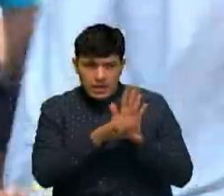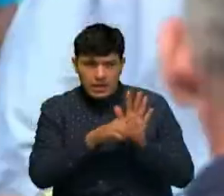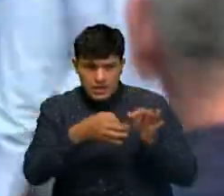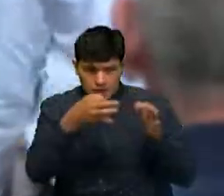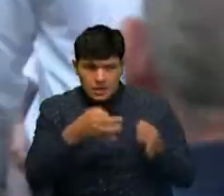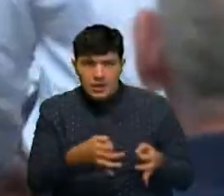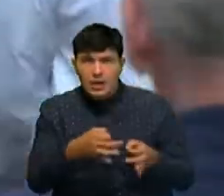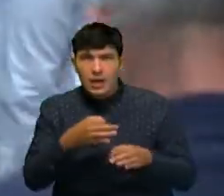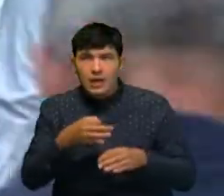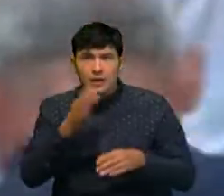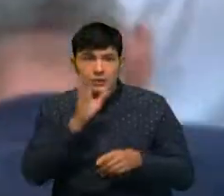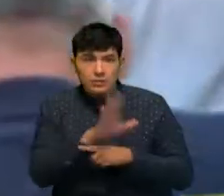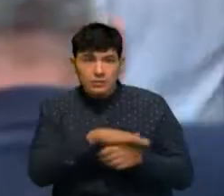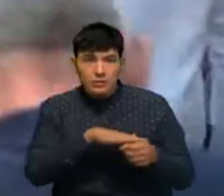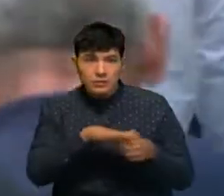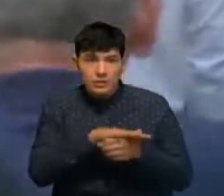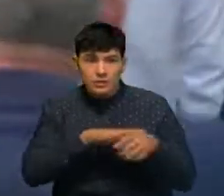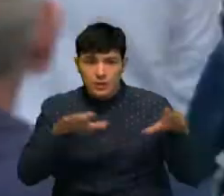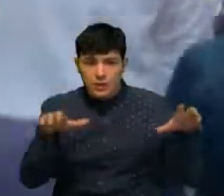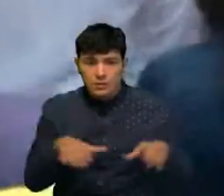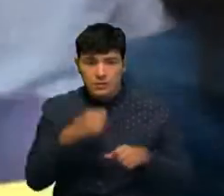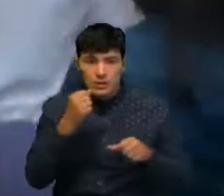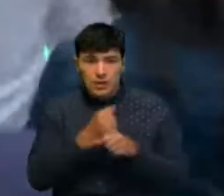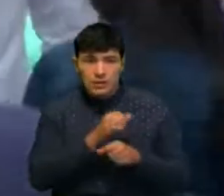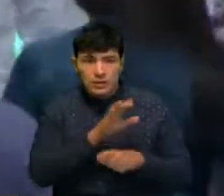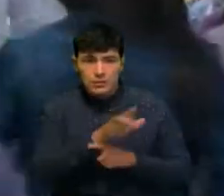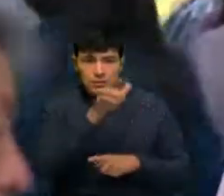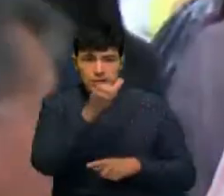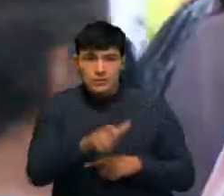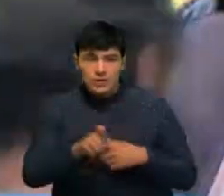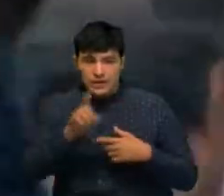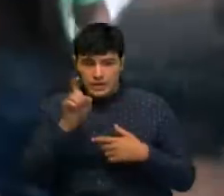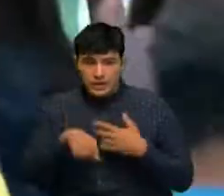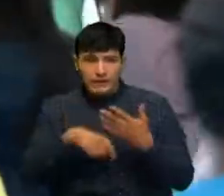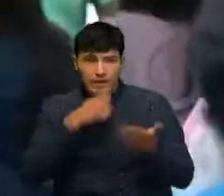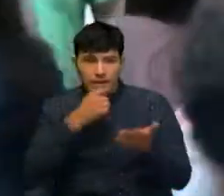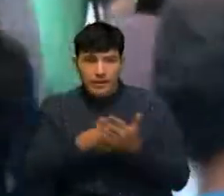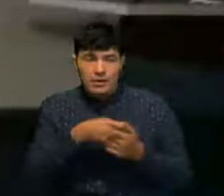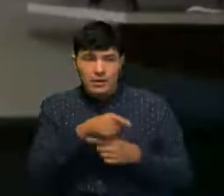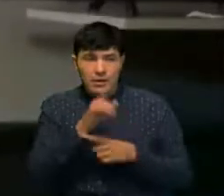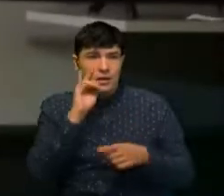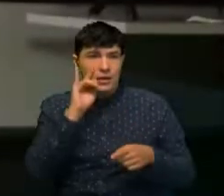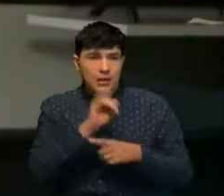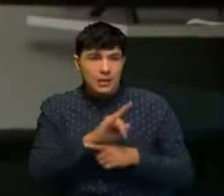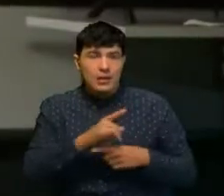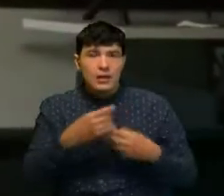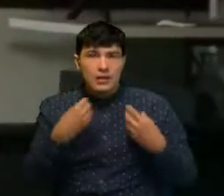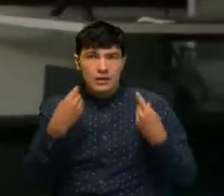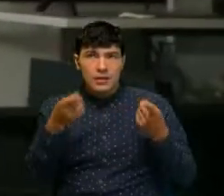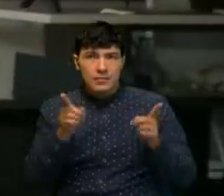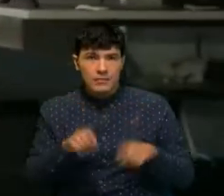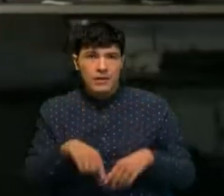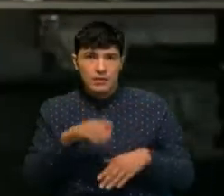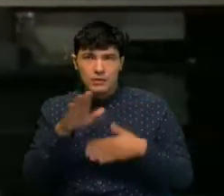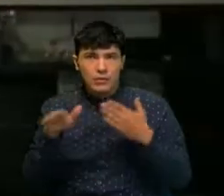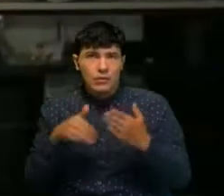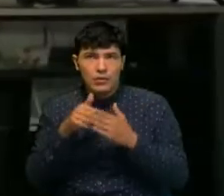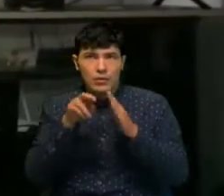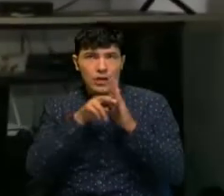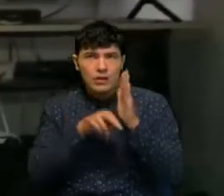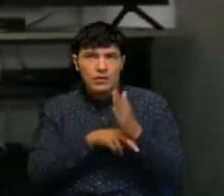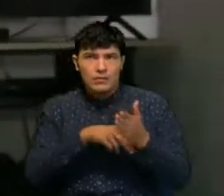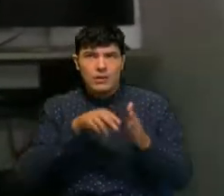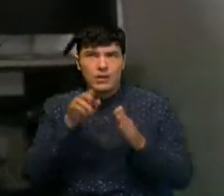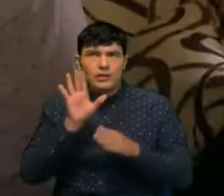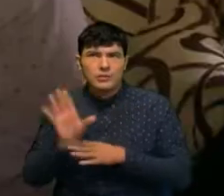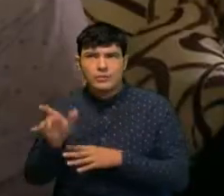es si ante esta modalidad laboral el empleador debe hacer el pago respectivo de seguridad social y para fiscales. Esta es la